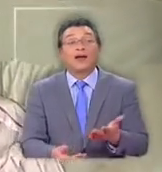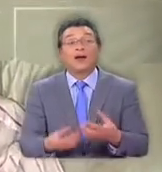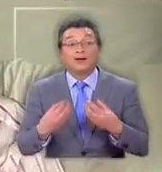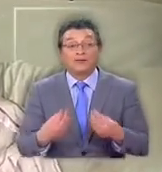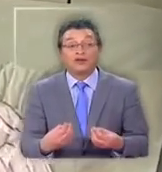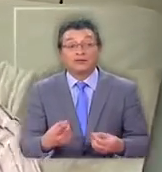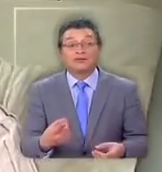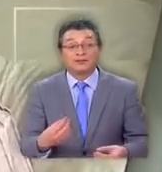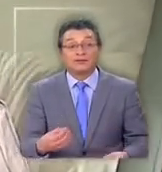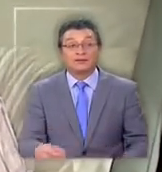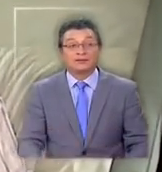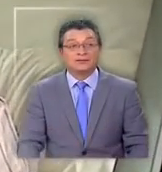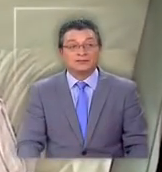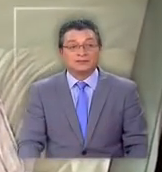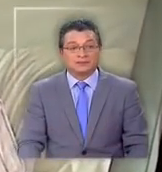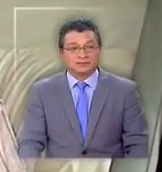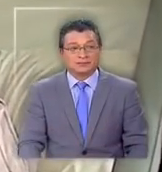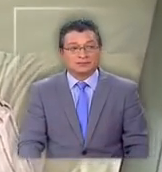¿Cómo estás? Muy bien. ¿Tú